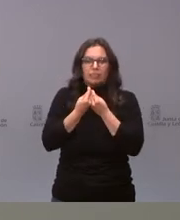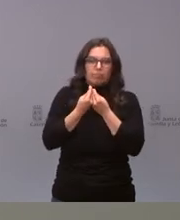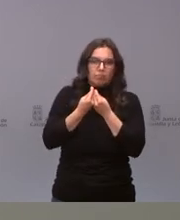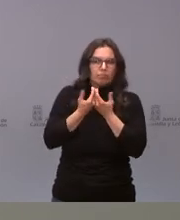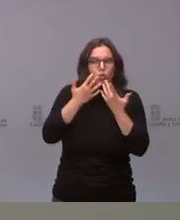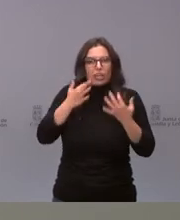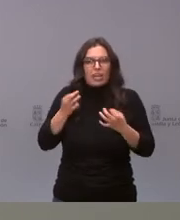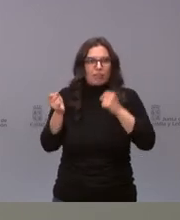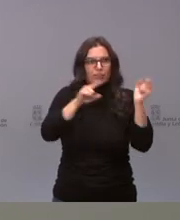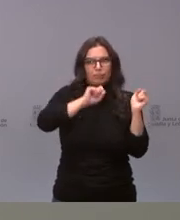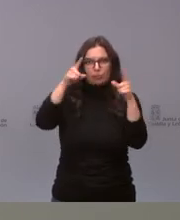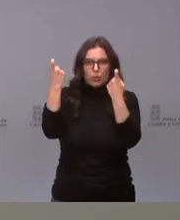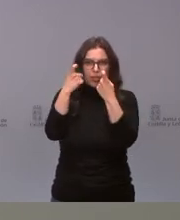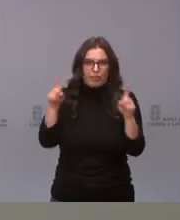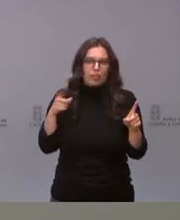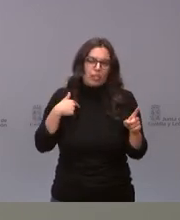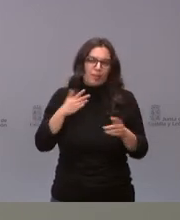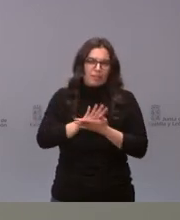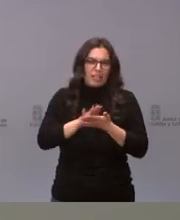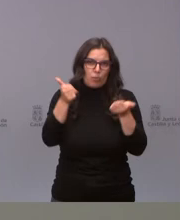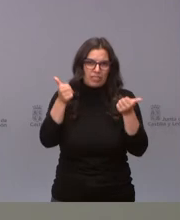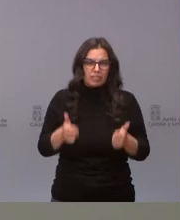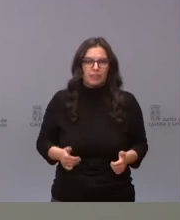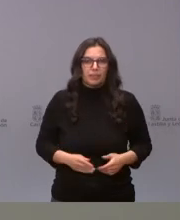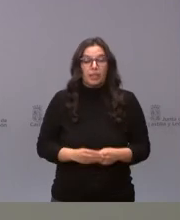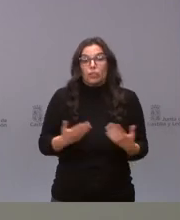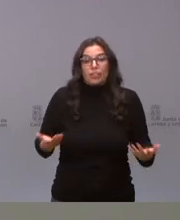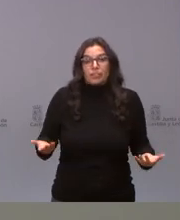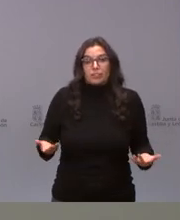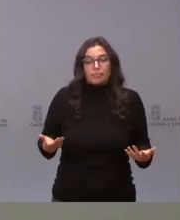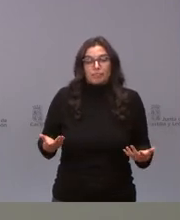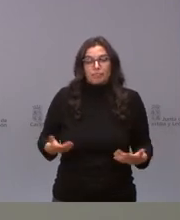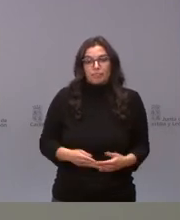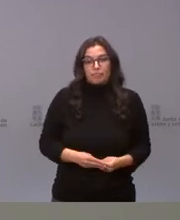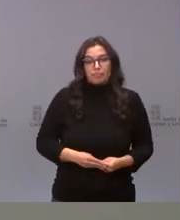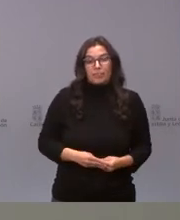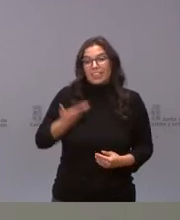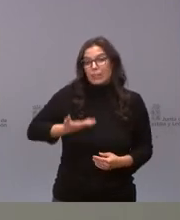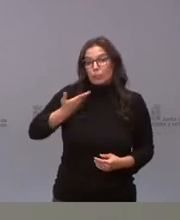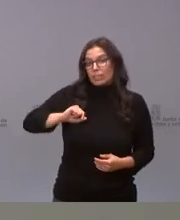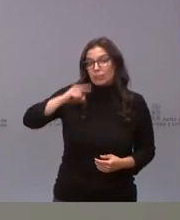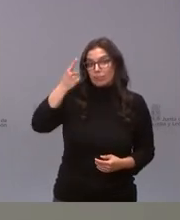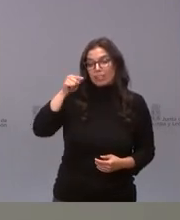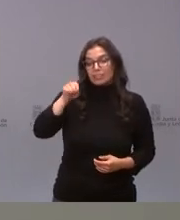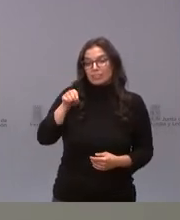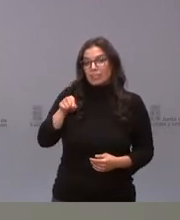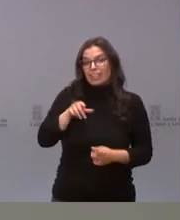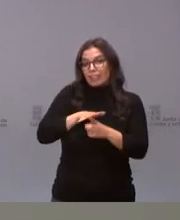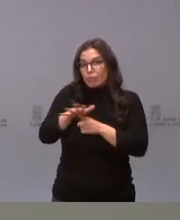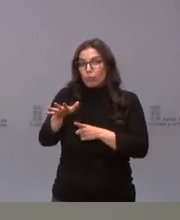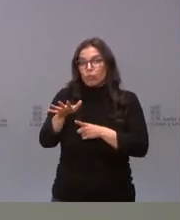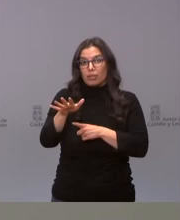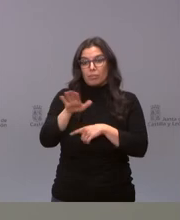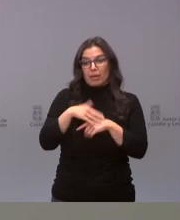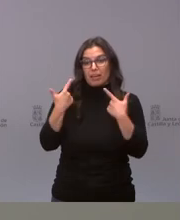ahora mismo ese tema está más tranquilo. Por lo tanto, el tema más importante que está condicionando la